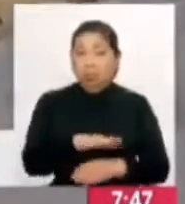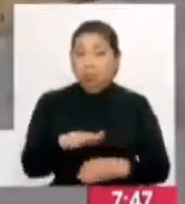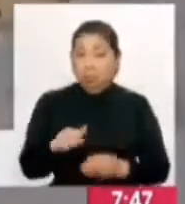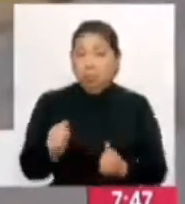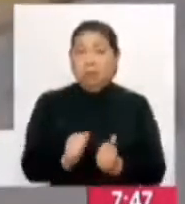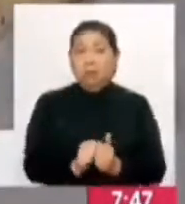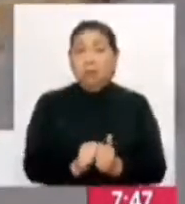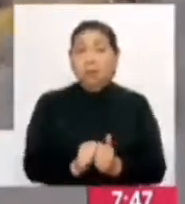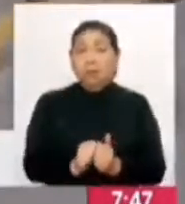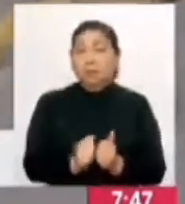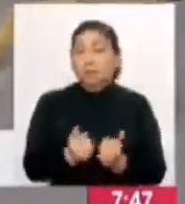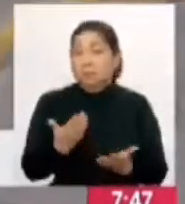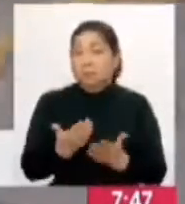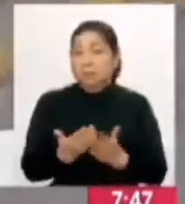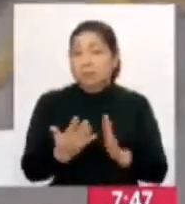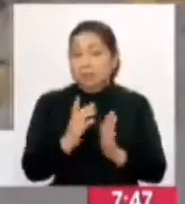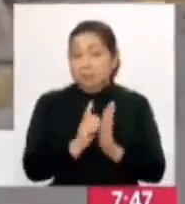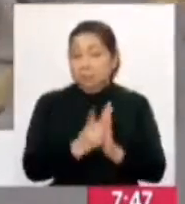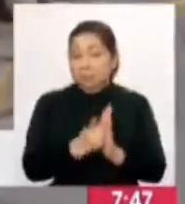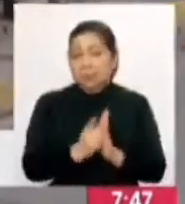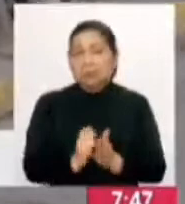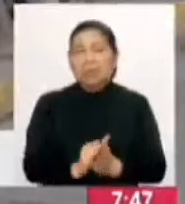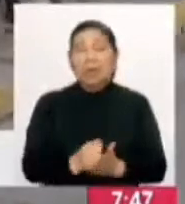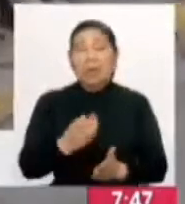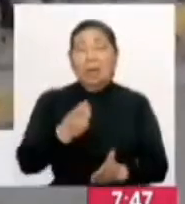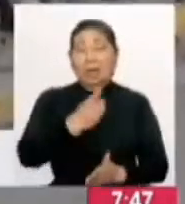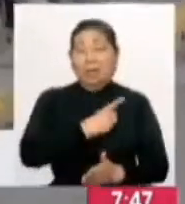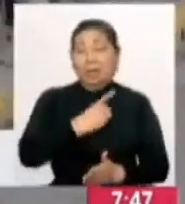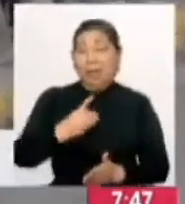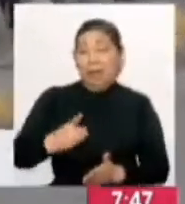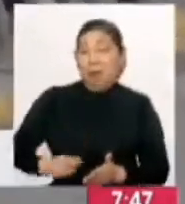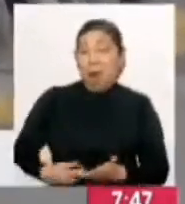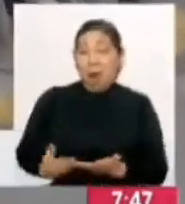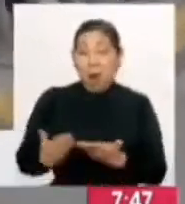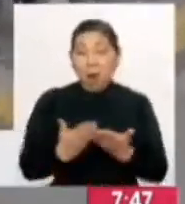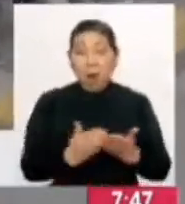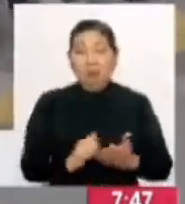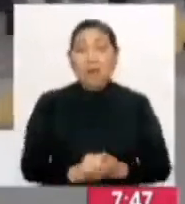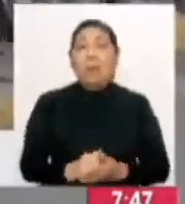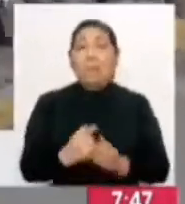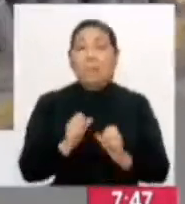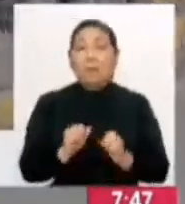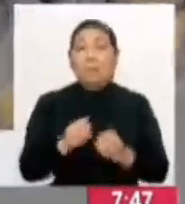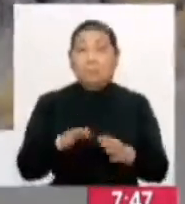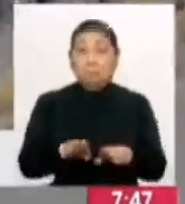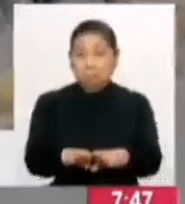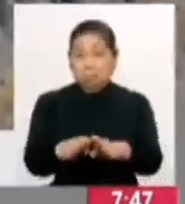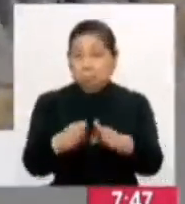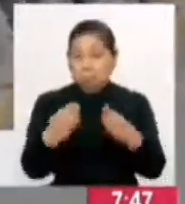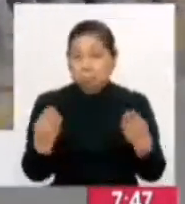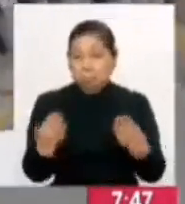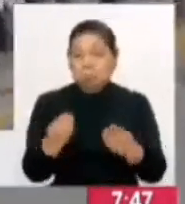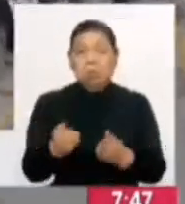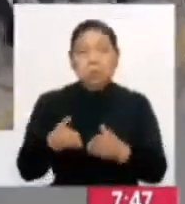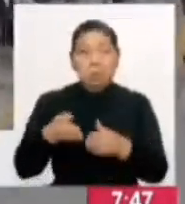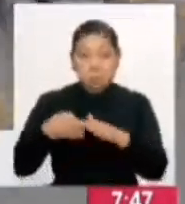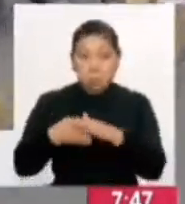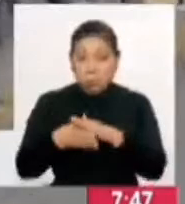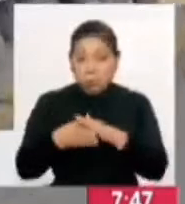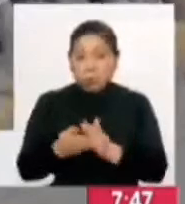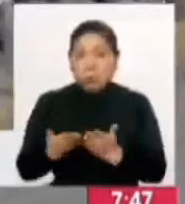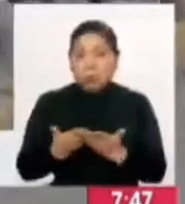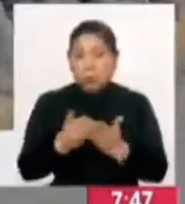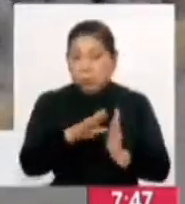y hace al promediar 15 minutos el director de la institución ha llegado para poder abrir las puertas y que los estudiantes